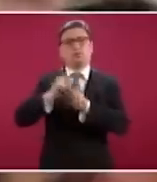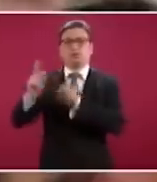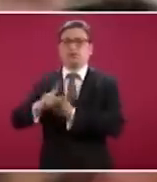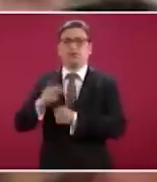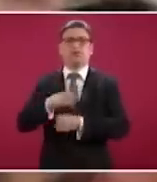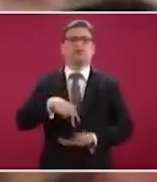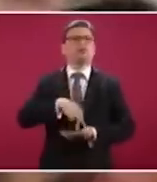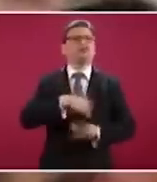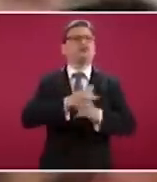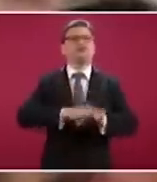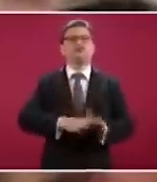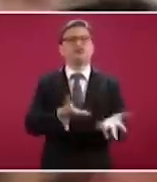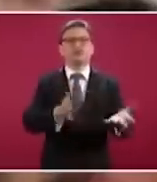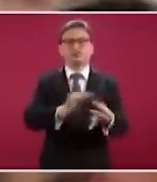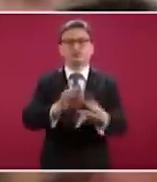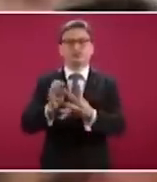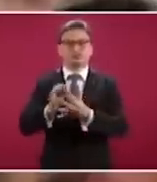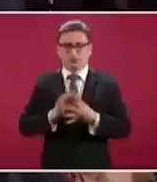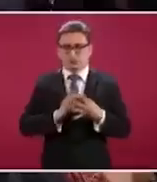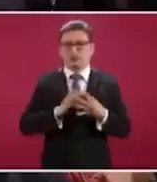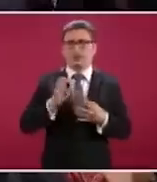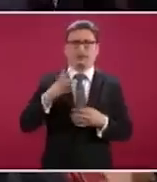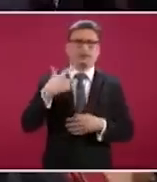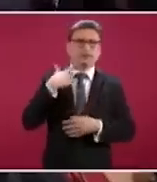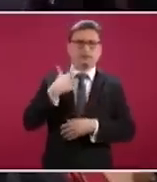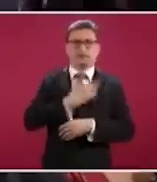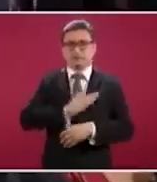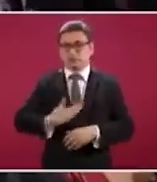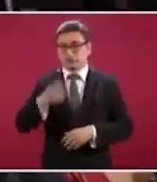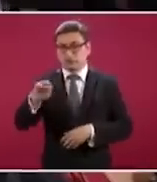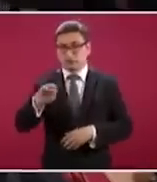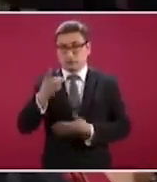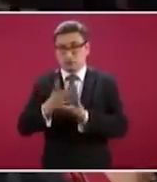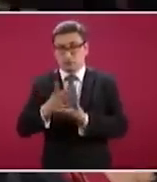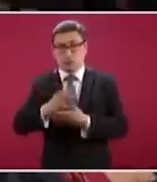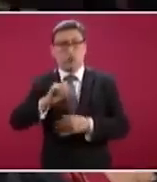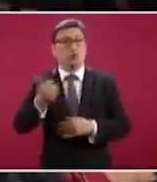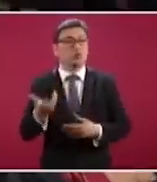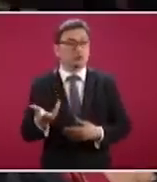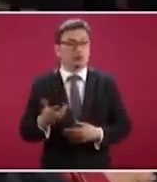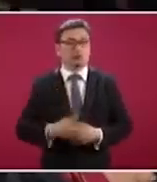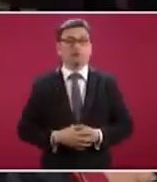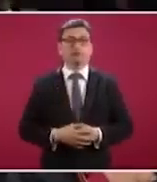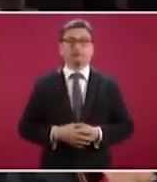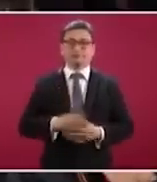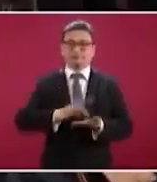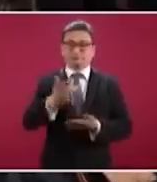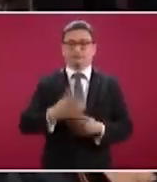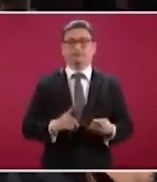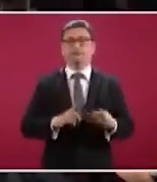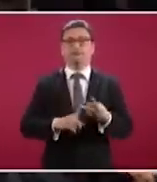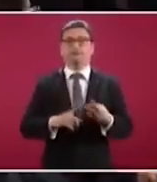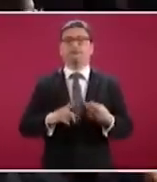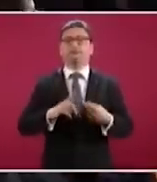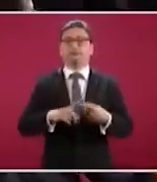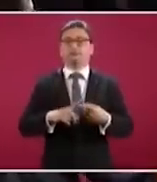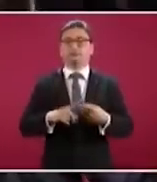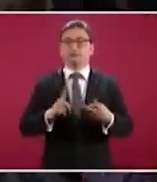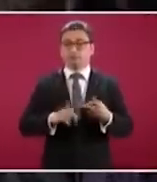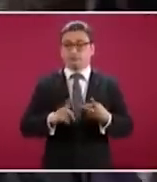informe, aparte de el expresidente Mujica. Gracias, presidente. Está